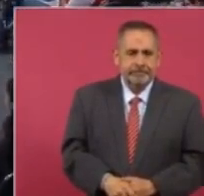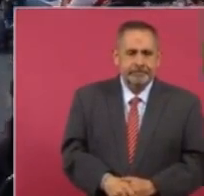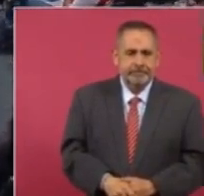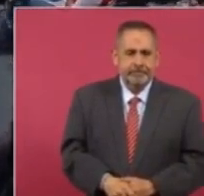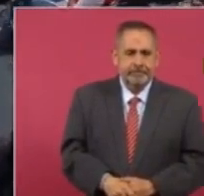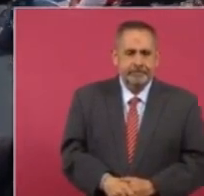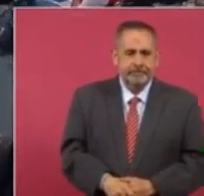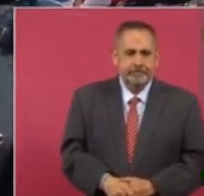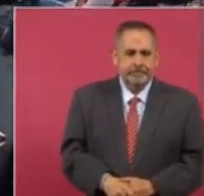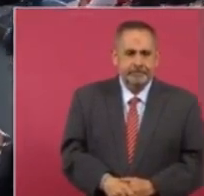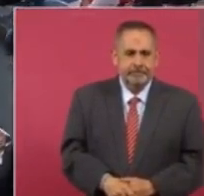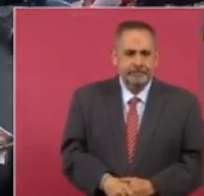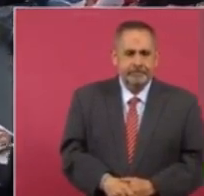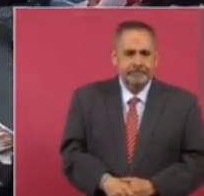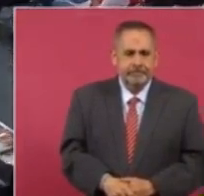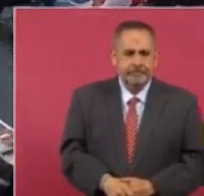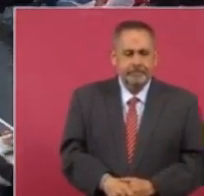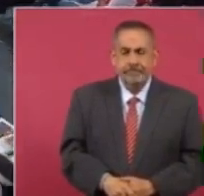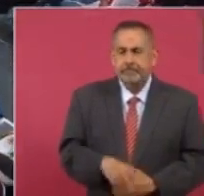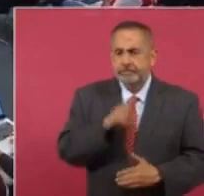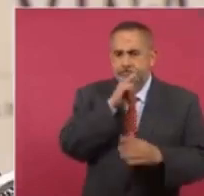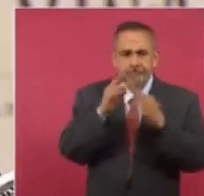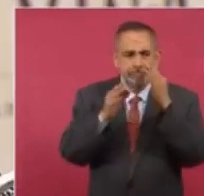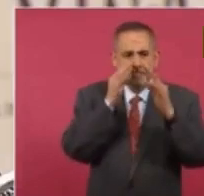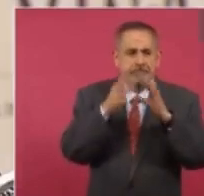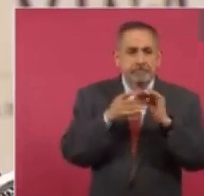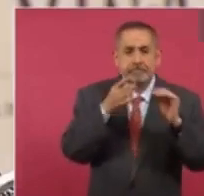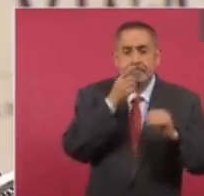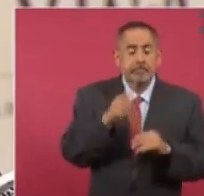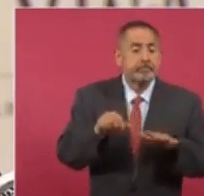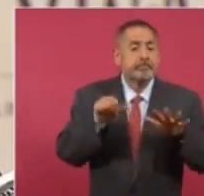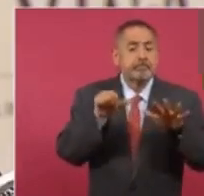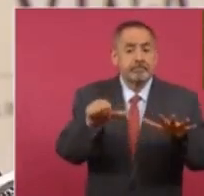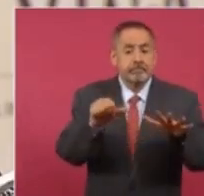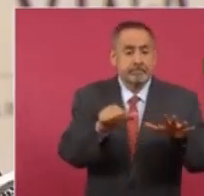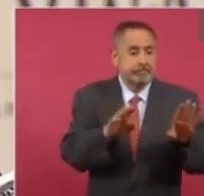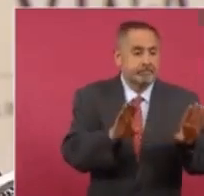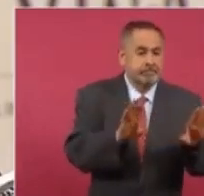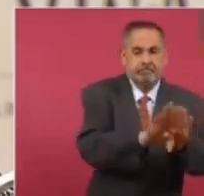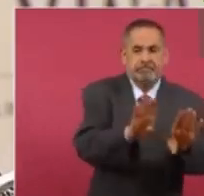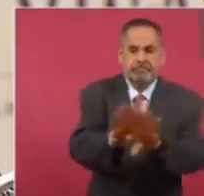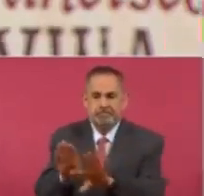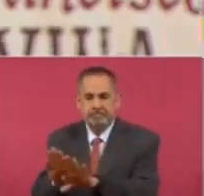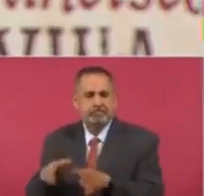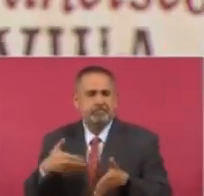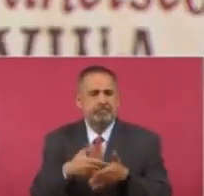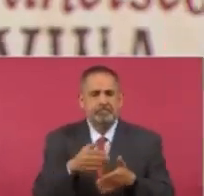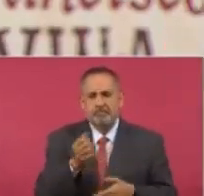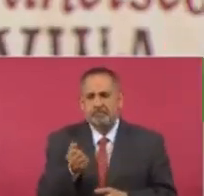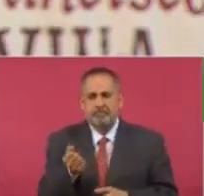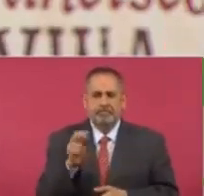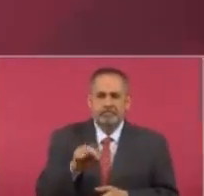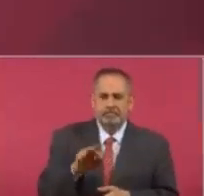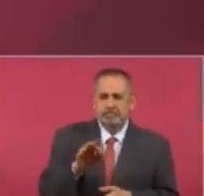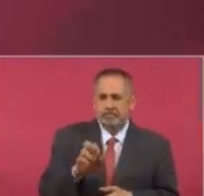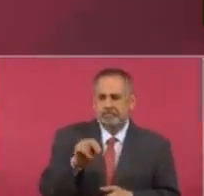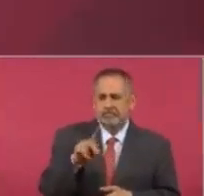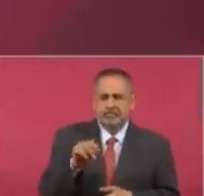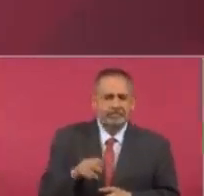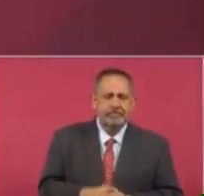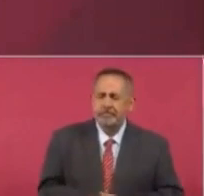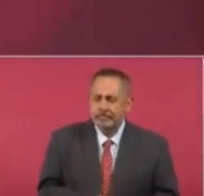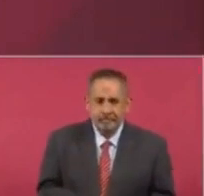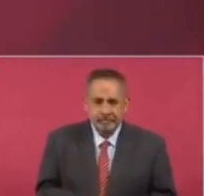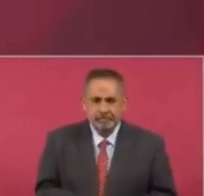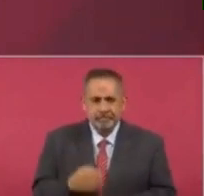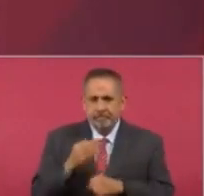Además de que solo hubo una agresión contra una persona la mañana de este 2 de mayo este ya no